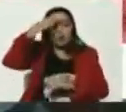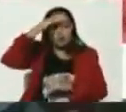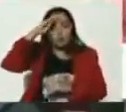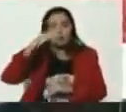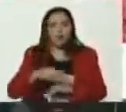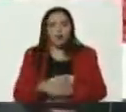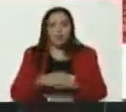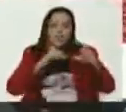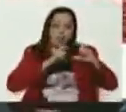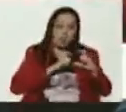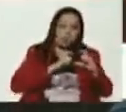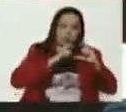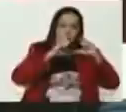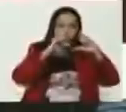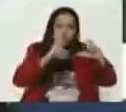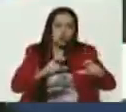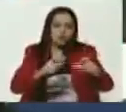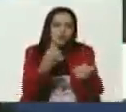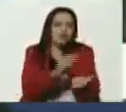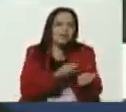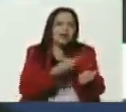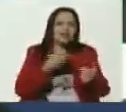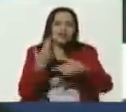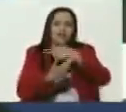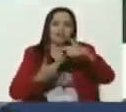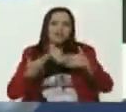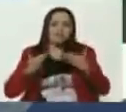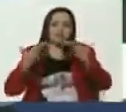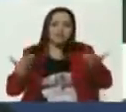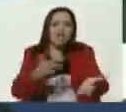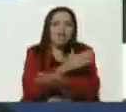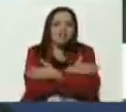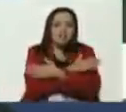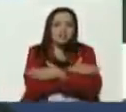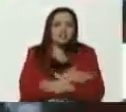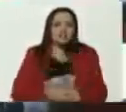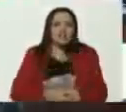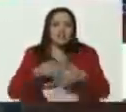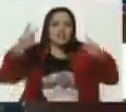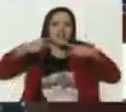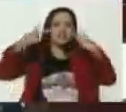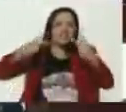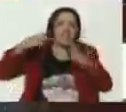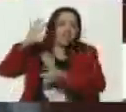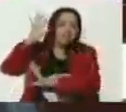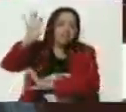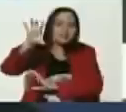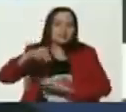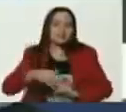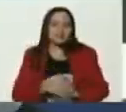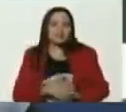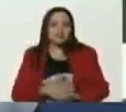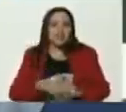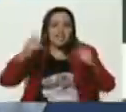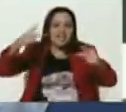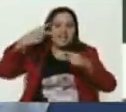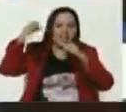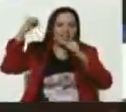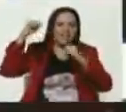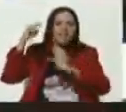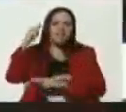el corazón de un hermano revolucionario. Reciban un gran abrazo. ¡Que viva la patria! ¡Que viva